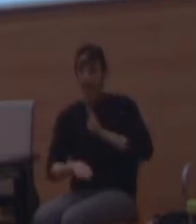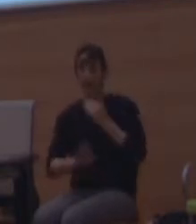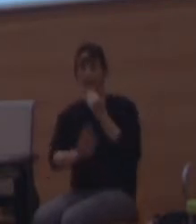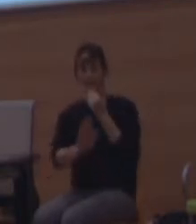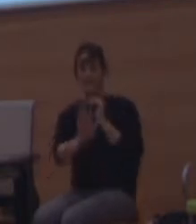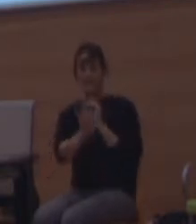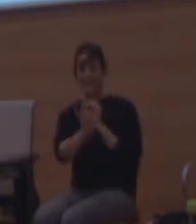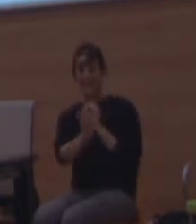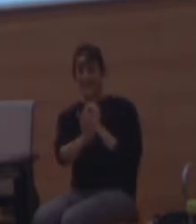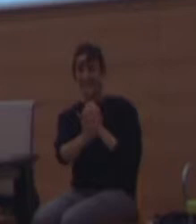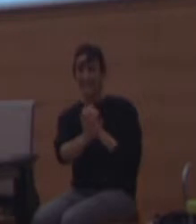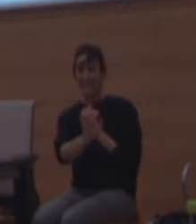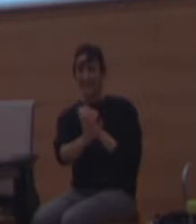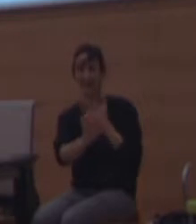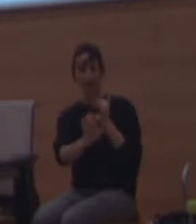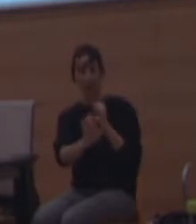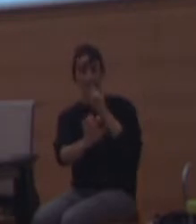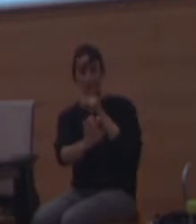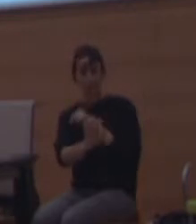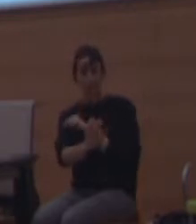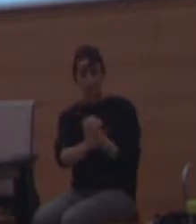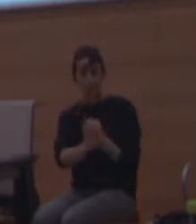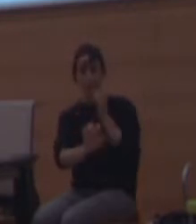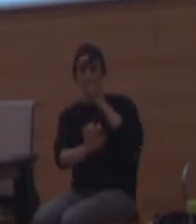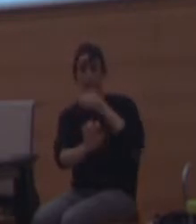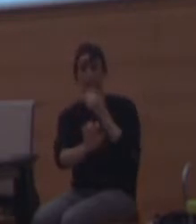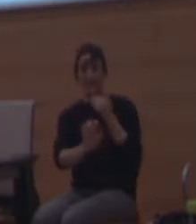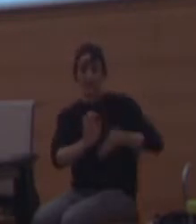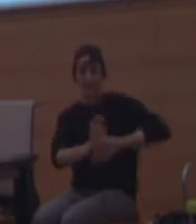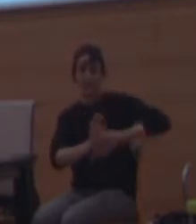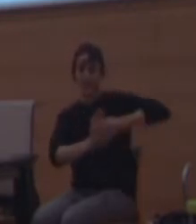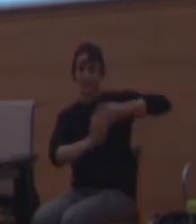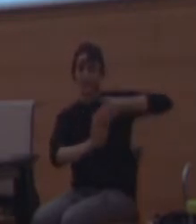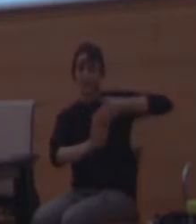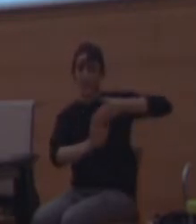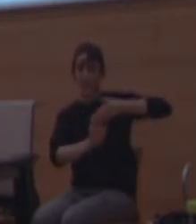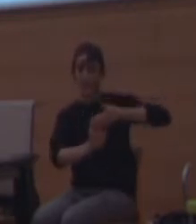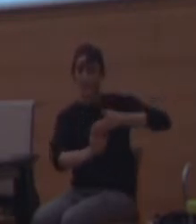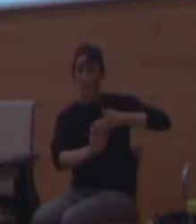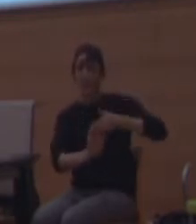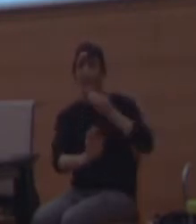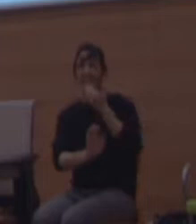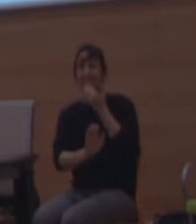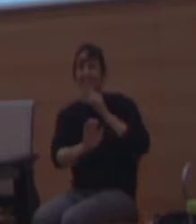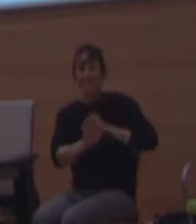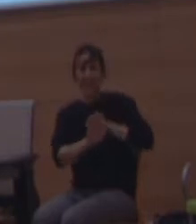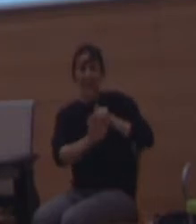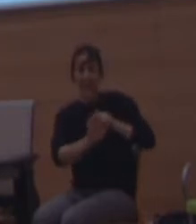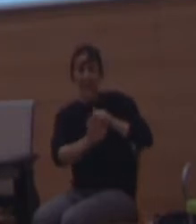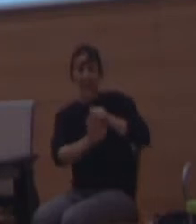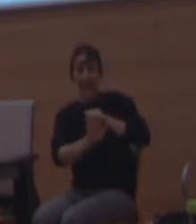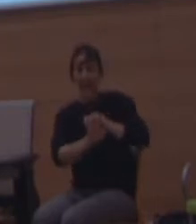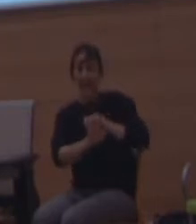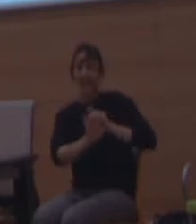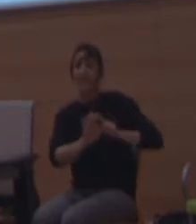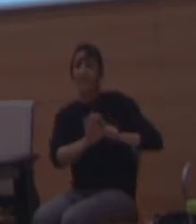en garra, si tiene un aumento de la concavidad plantar, si tiene prominencias en las cabezas metatarsales